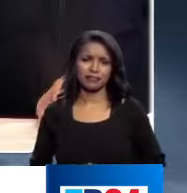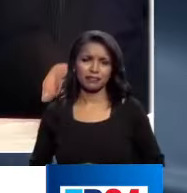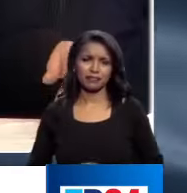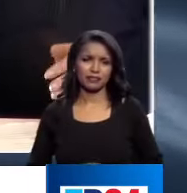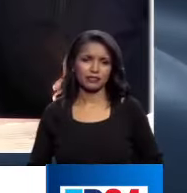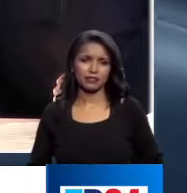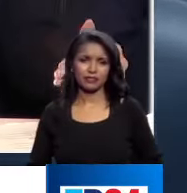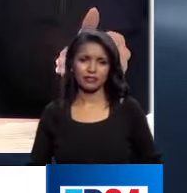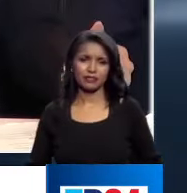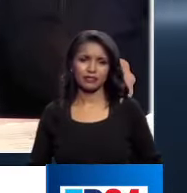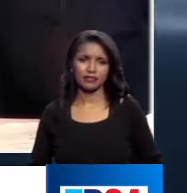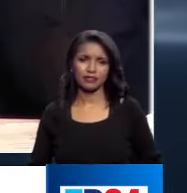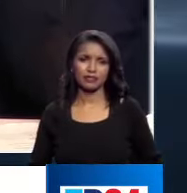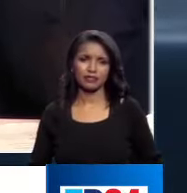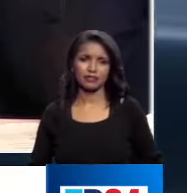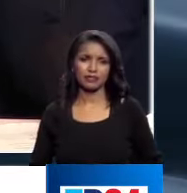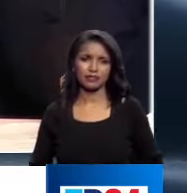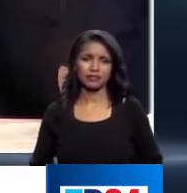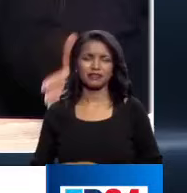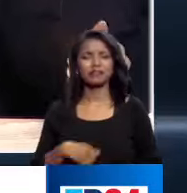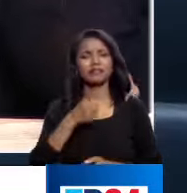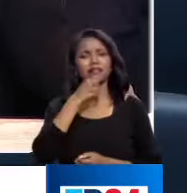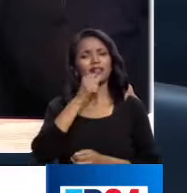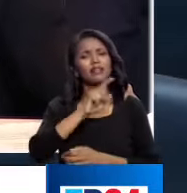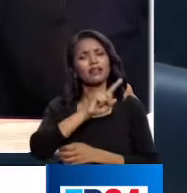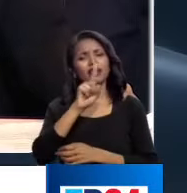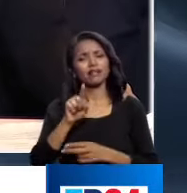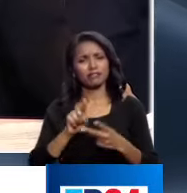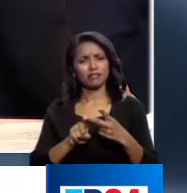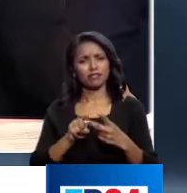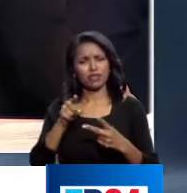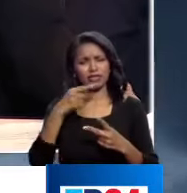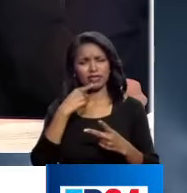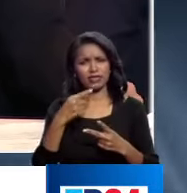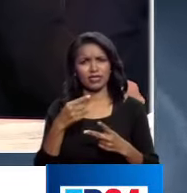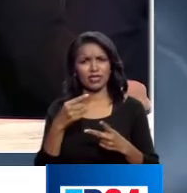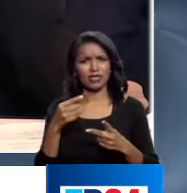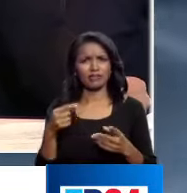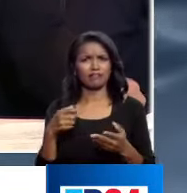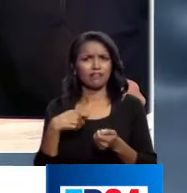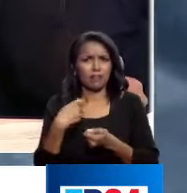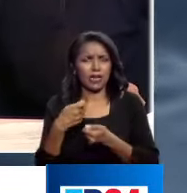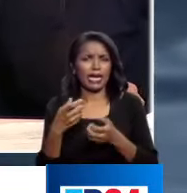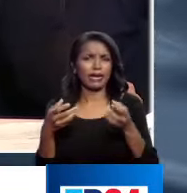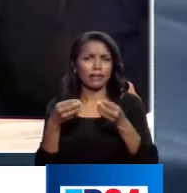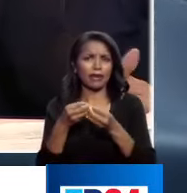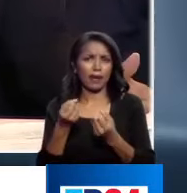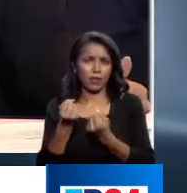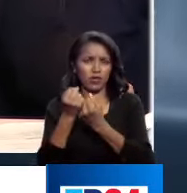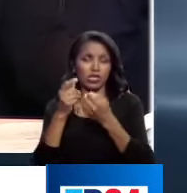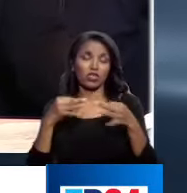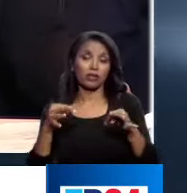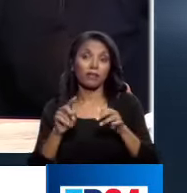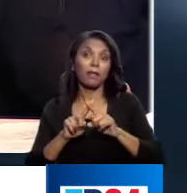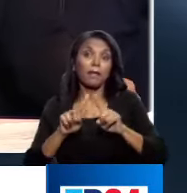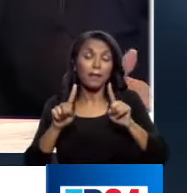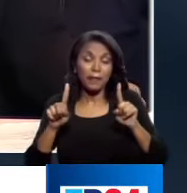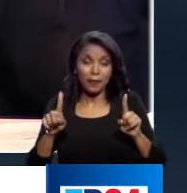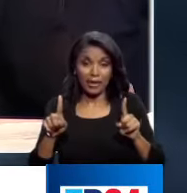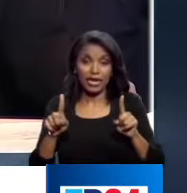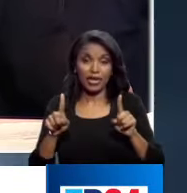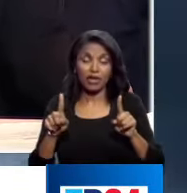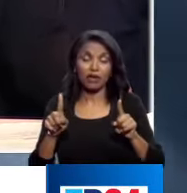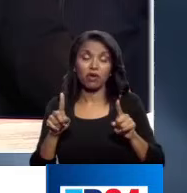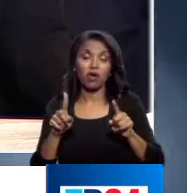país. Candidato, usted menciona aumentar los fondos. Sin embargo, una de las principales quejas del sector, incluso está en el informe